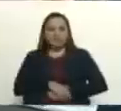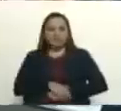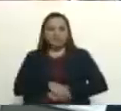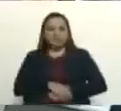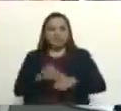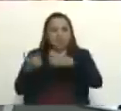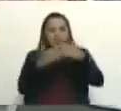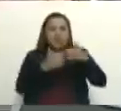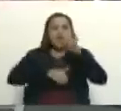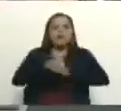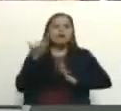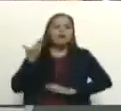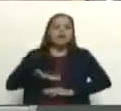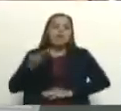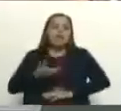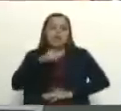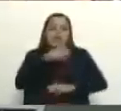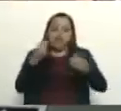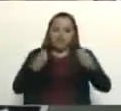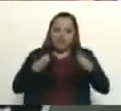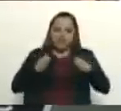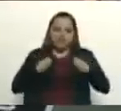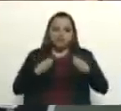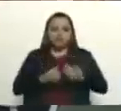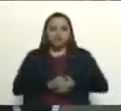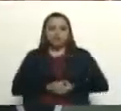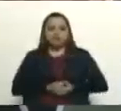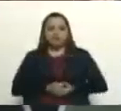más importante por su vida.